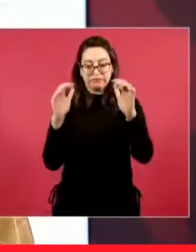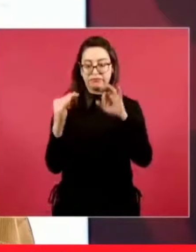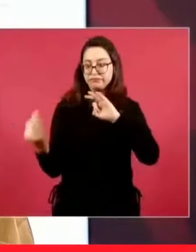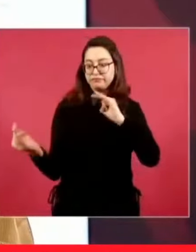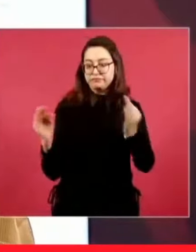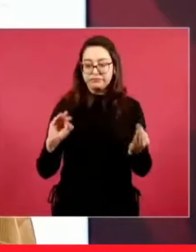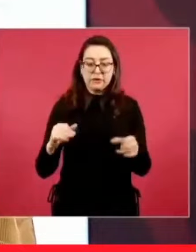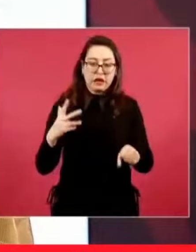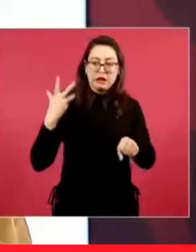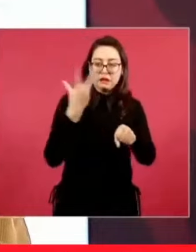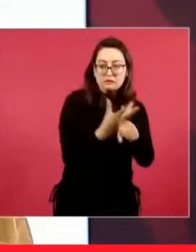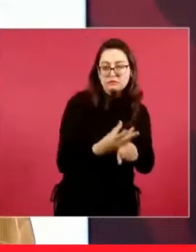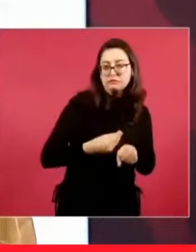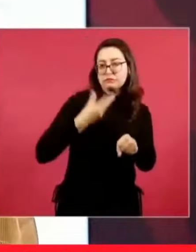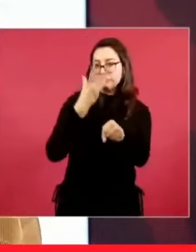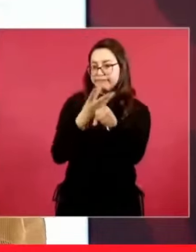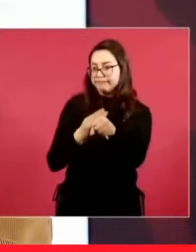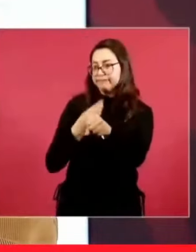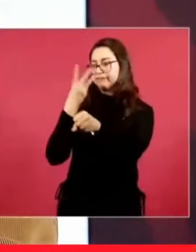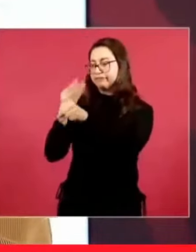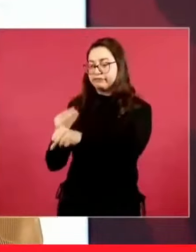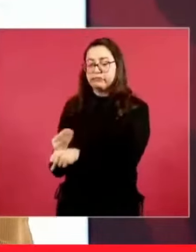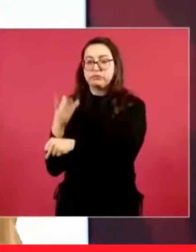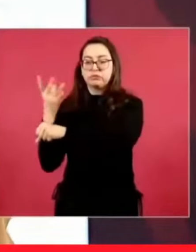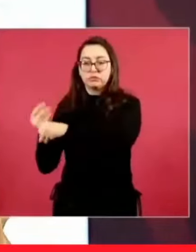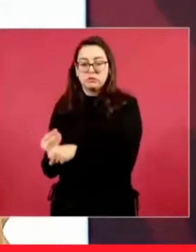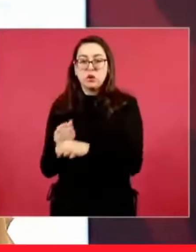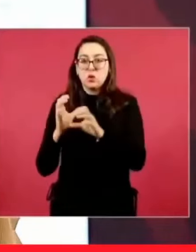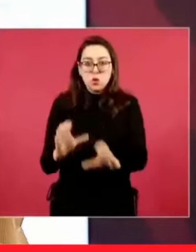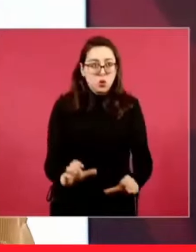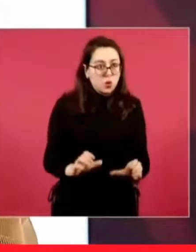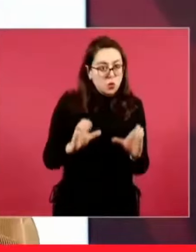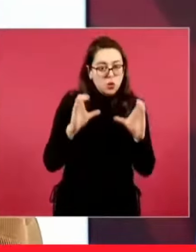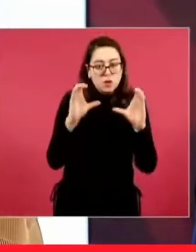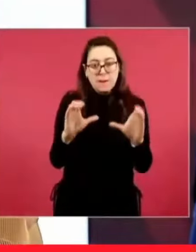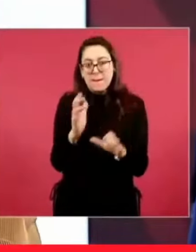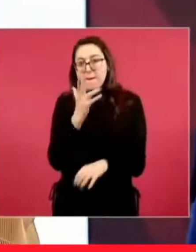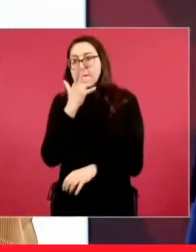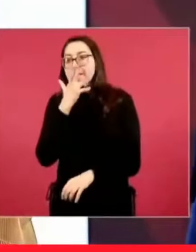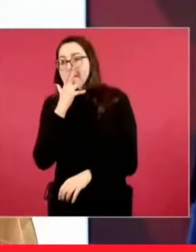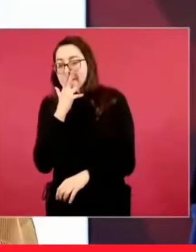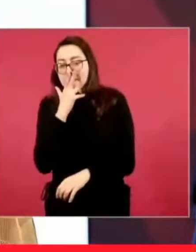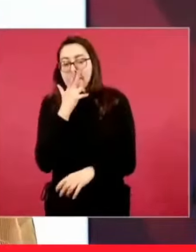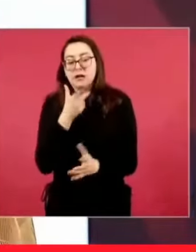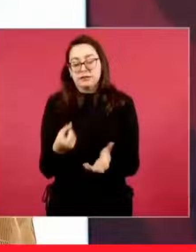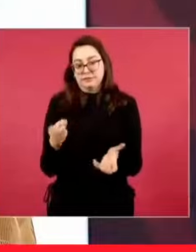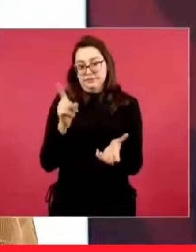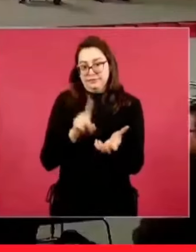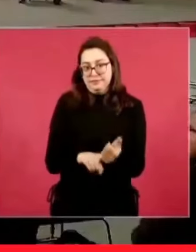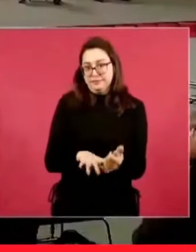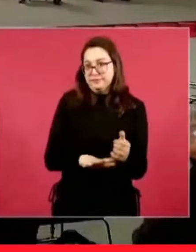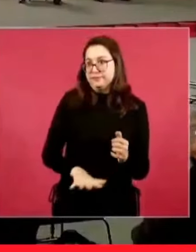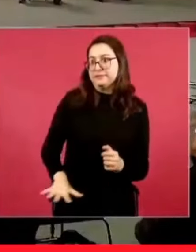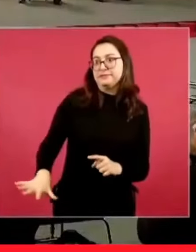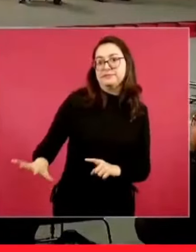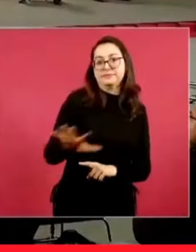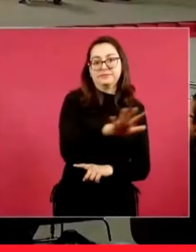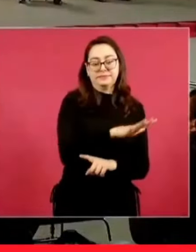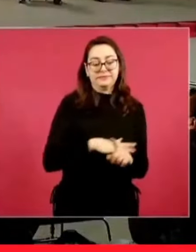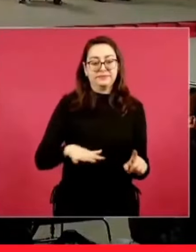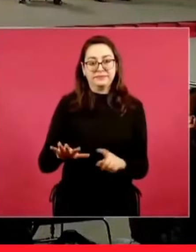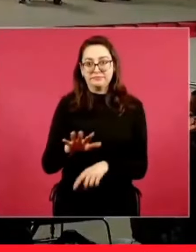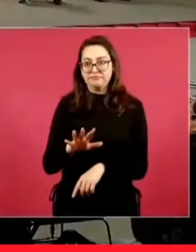esfuerzo de investigación, conservación y mejoramiento de las infraestructuras para recibir al público